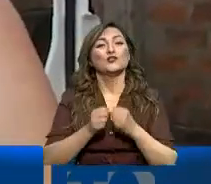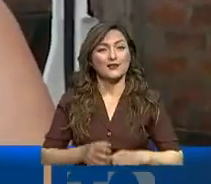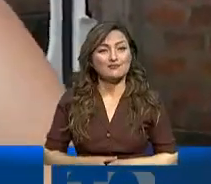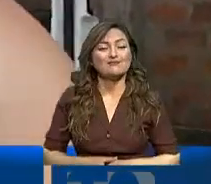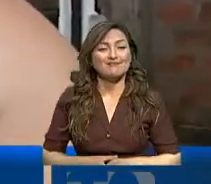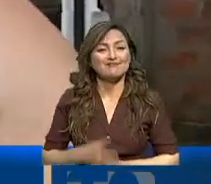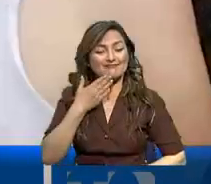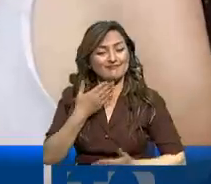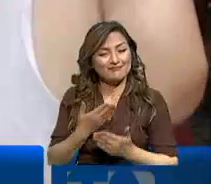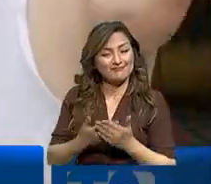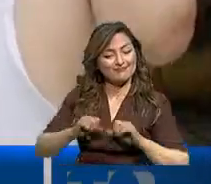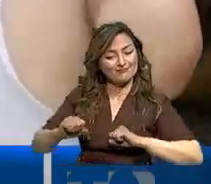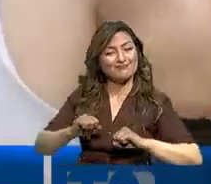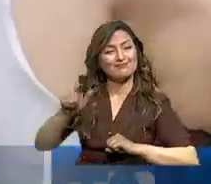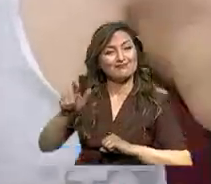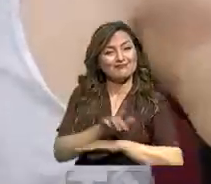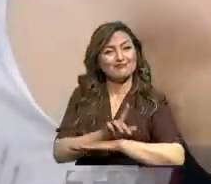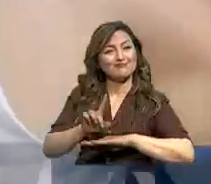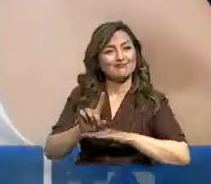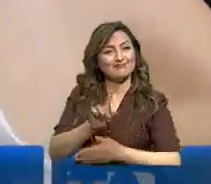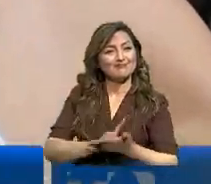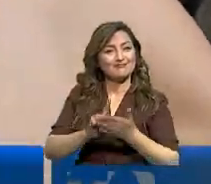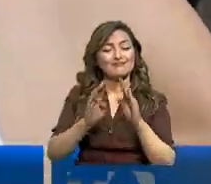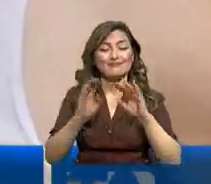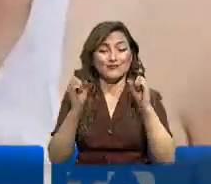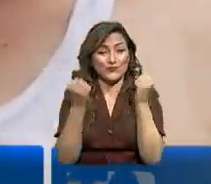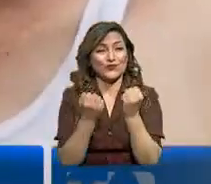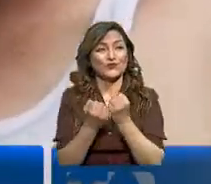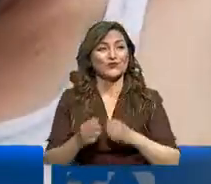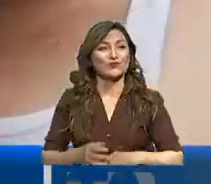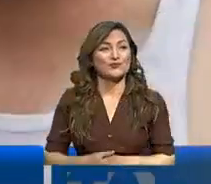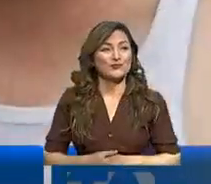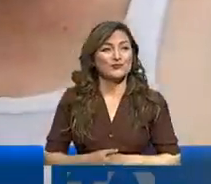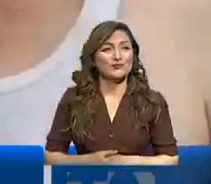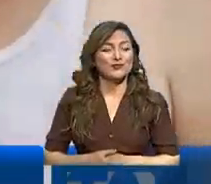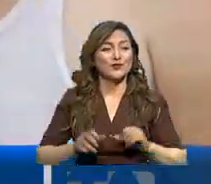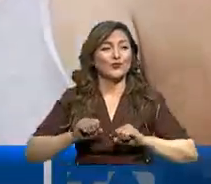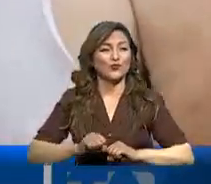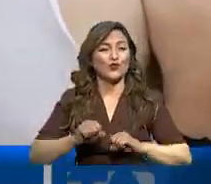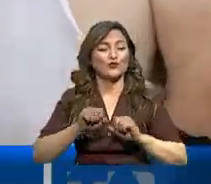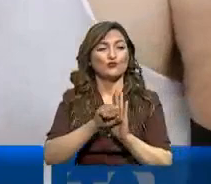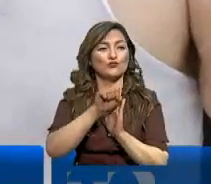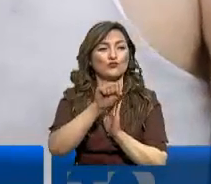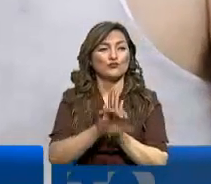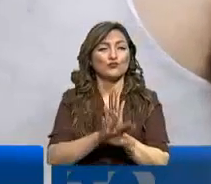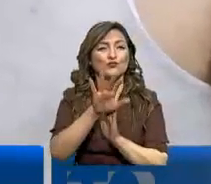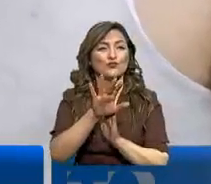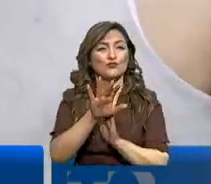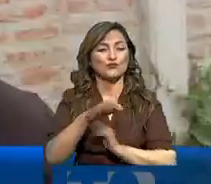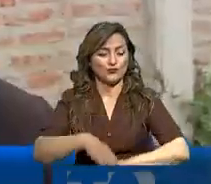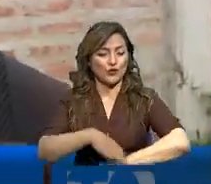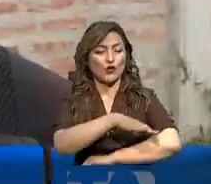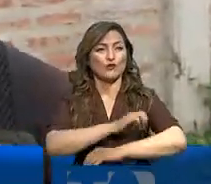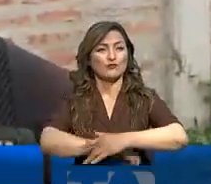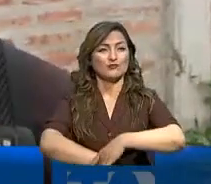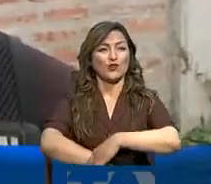y gracias a esa gestión de la directora distrital del MIES, Ana Intriago, se pudo lograr la donación de las prótesis.